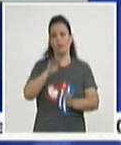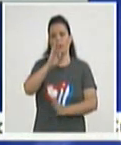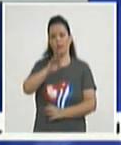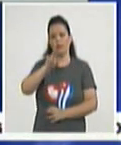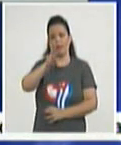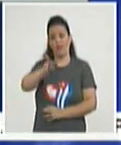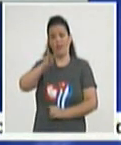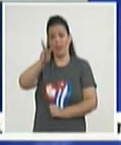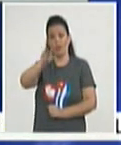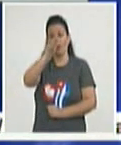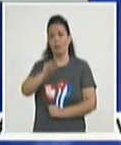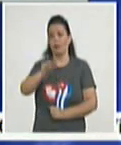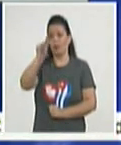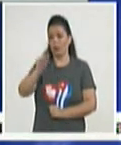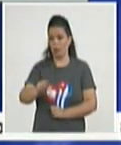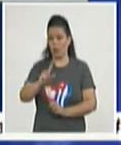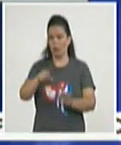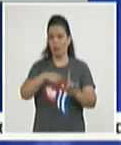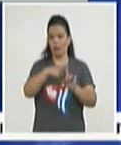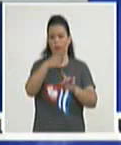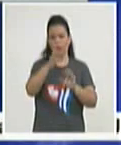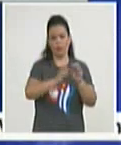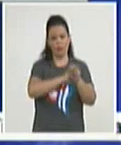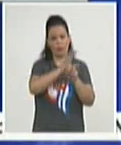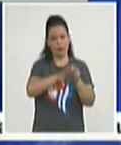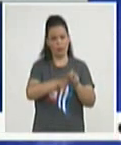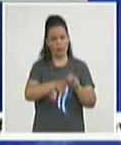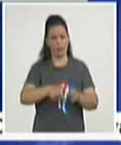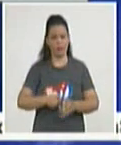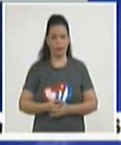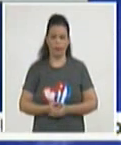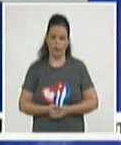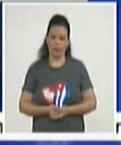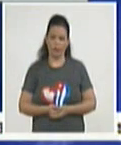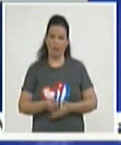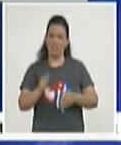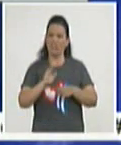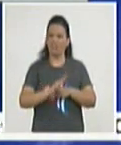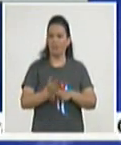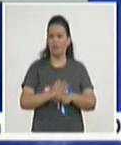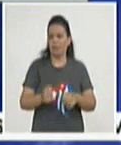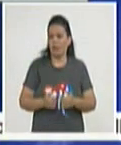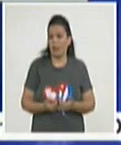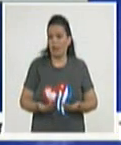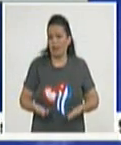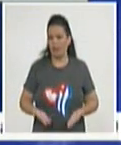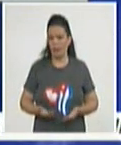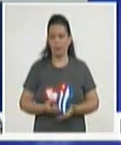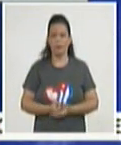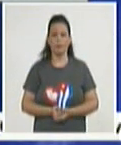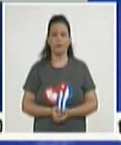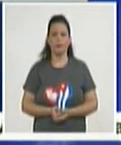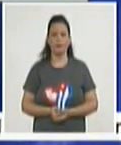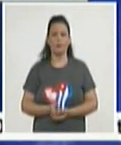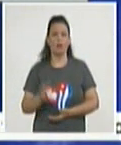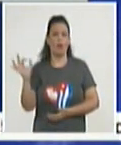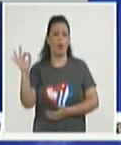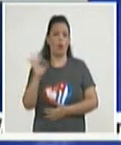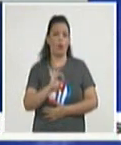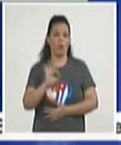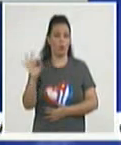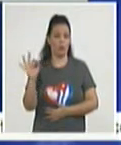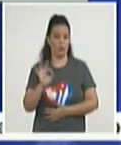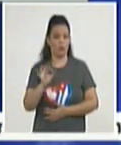172.822 personas con COVID-19. Eso hace que el promedio de personas con